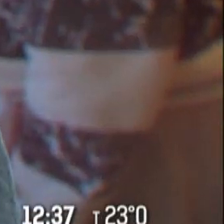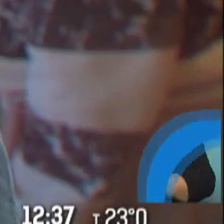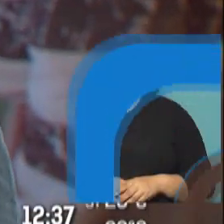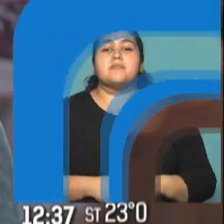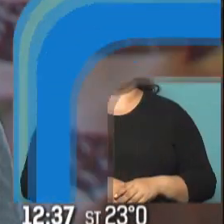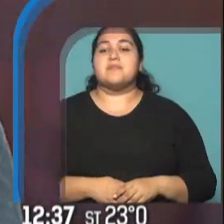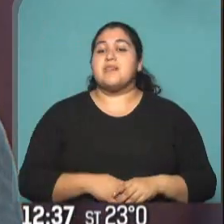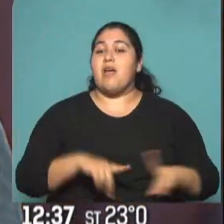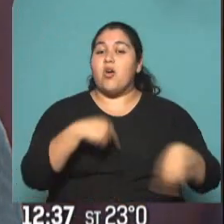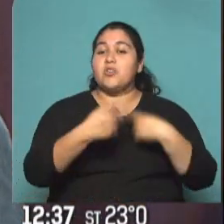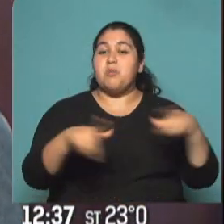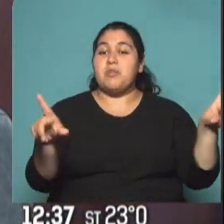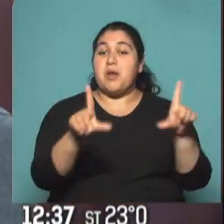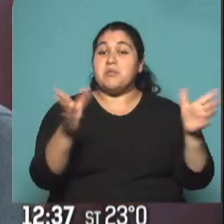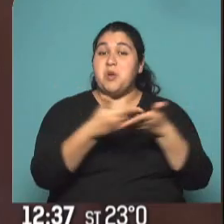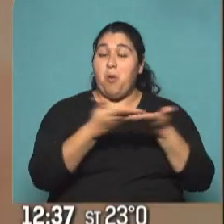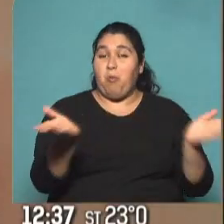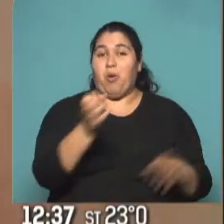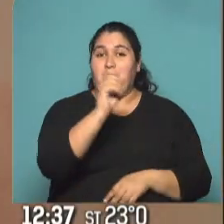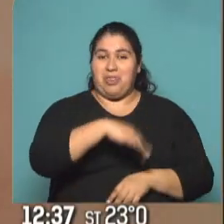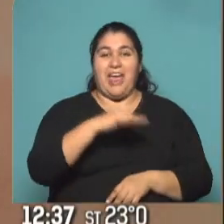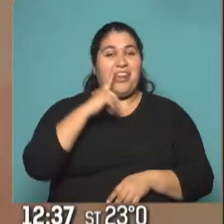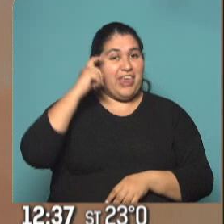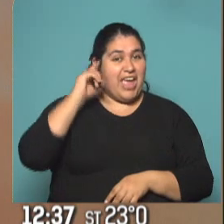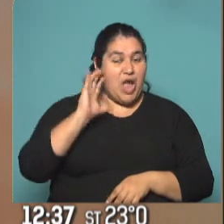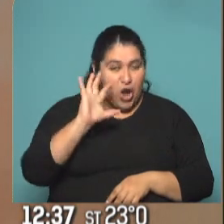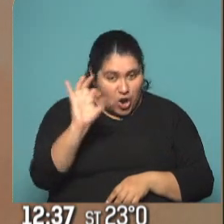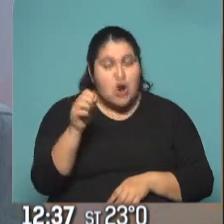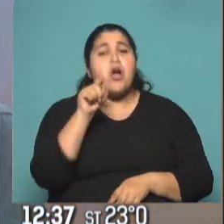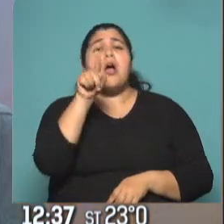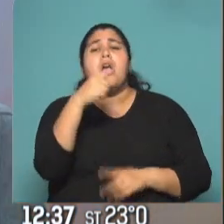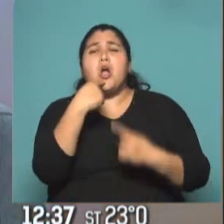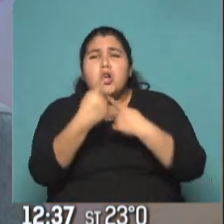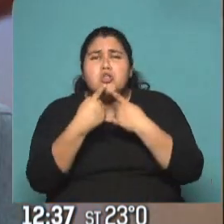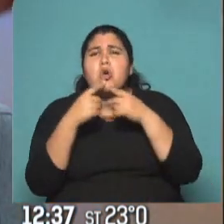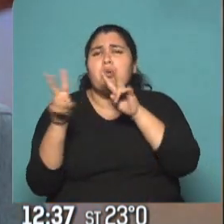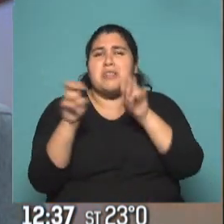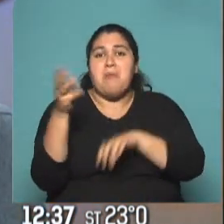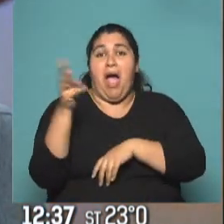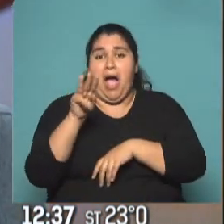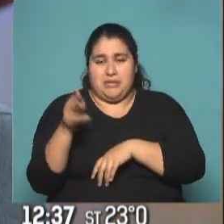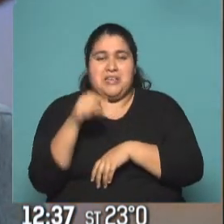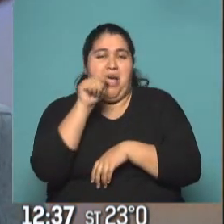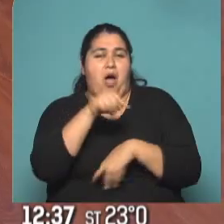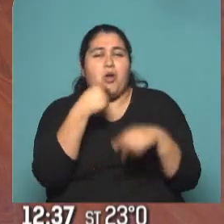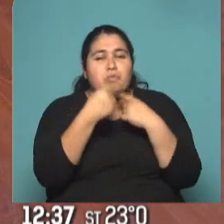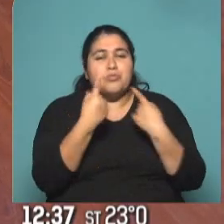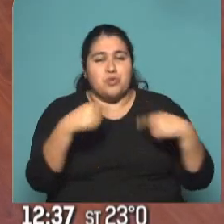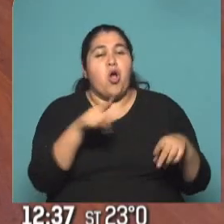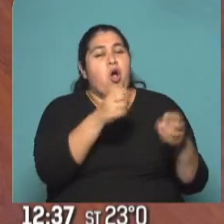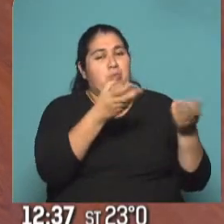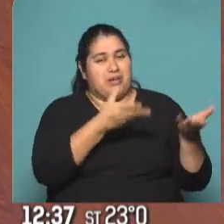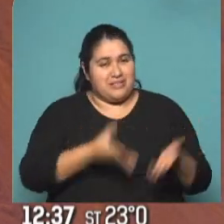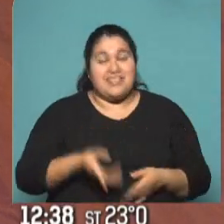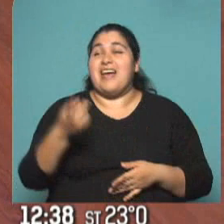continuamos de televisión pública lo tenemos a diego y noche así que atentos si estuviste haciendo alguna consulta antes que acá bien la respuesta como digo en